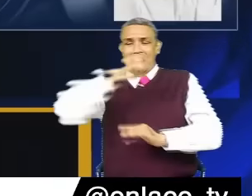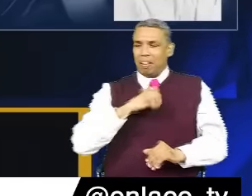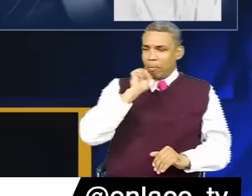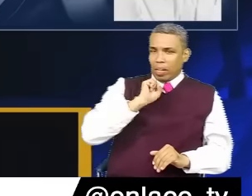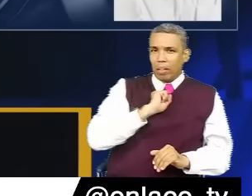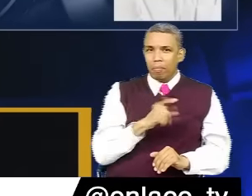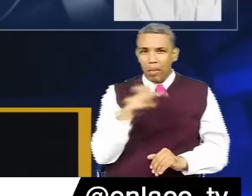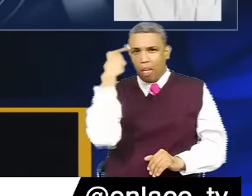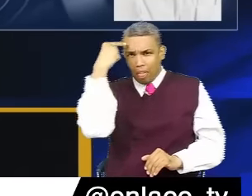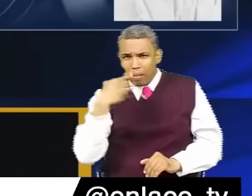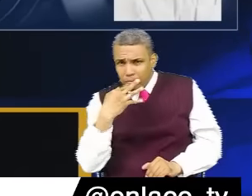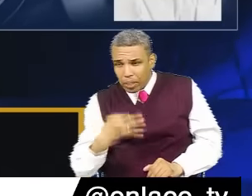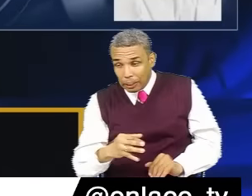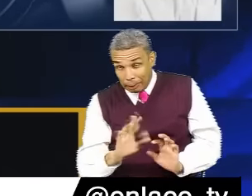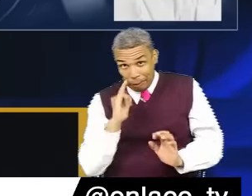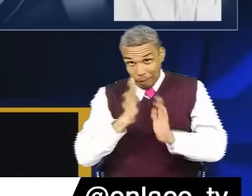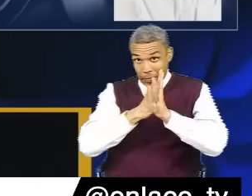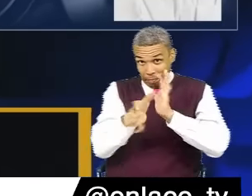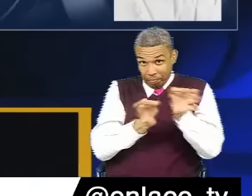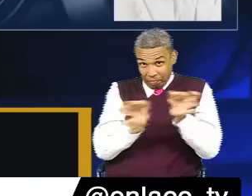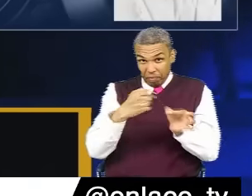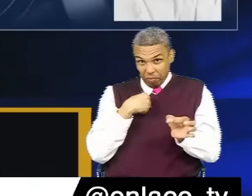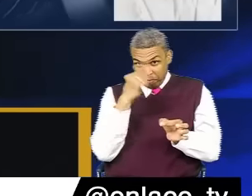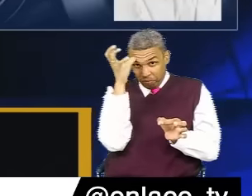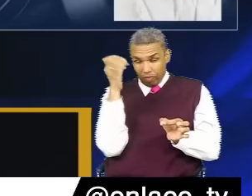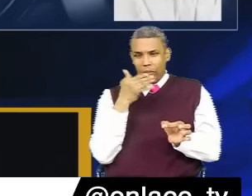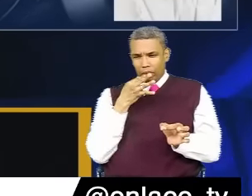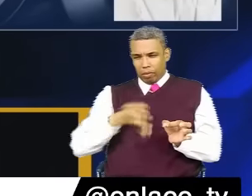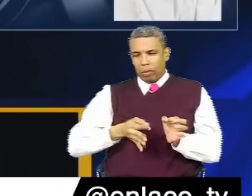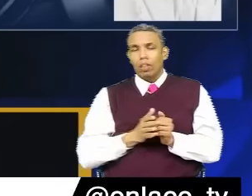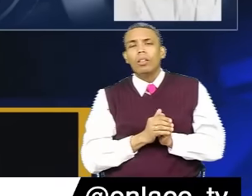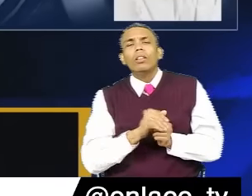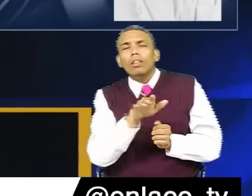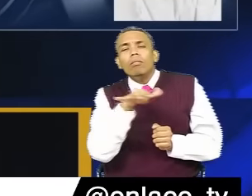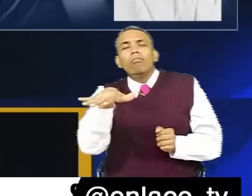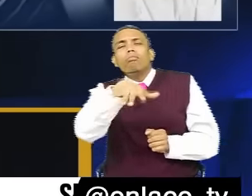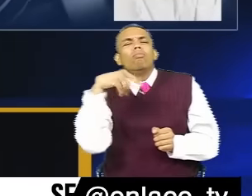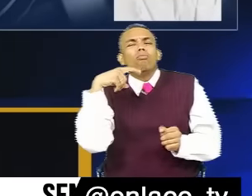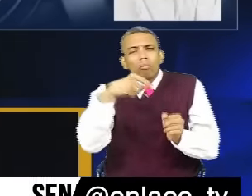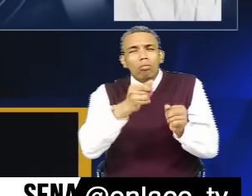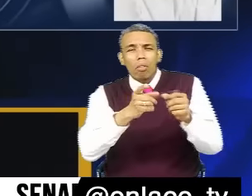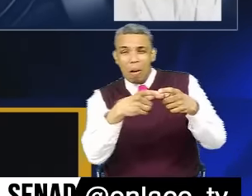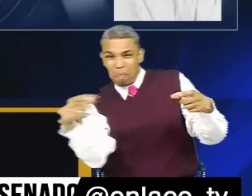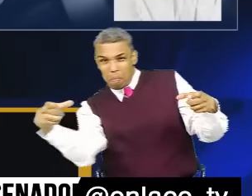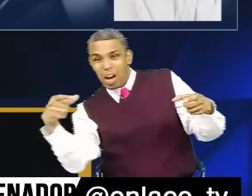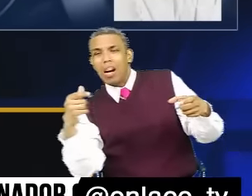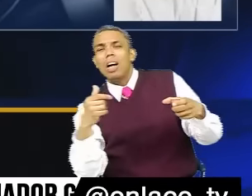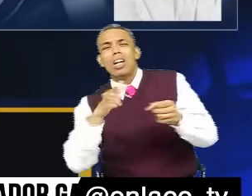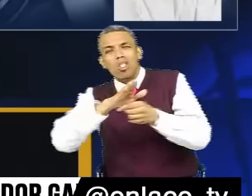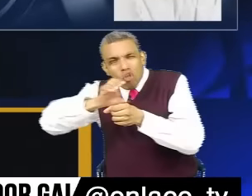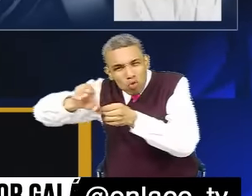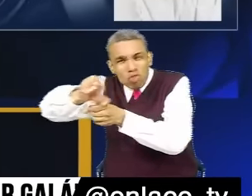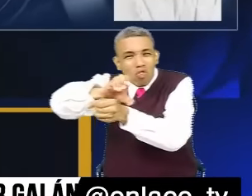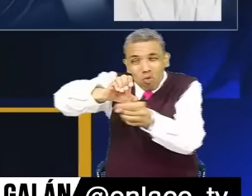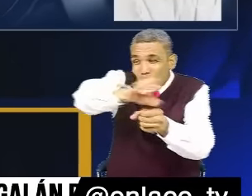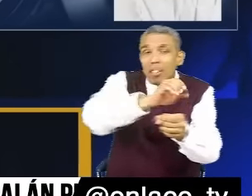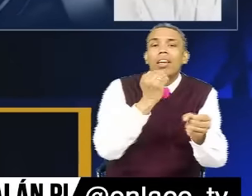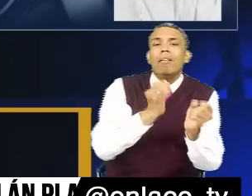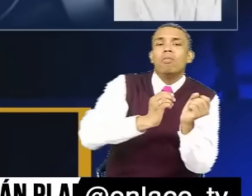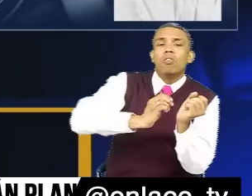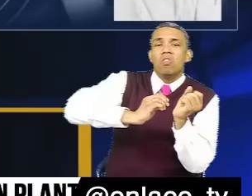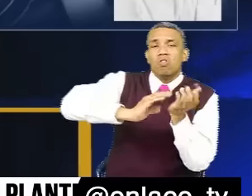ciertas problemáticas en común, ciertas condiciones que las hacen compaginar porque son conurbanos, que es el caso de Florida Blanca,